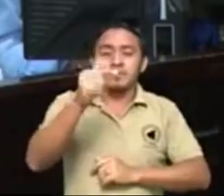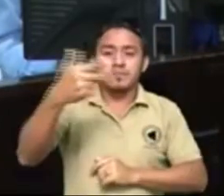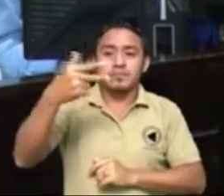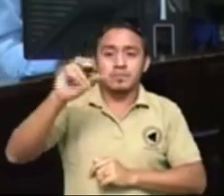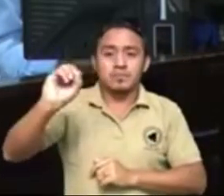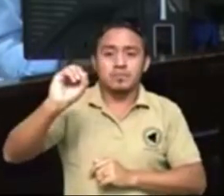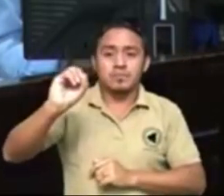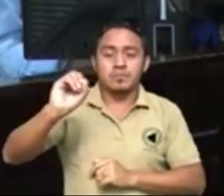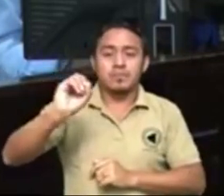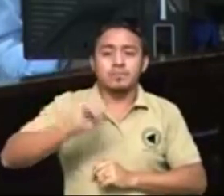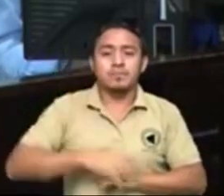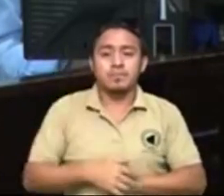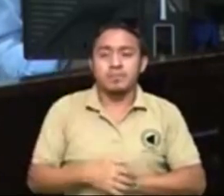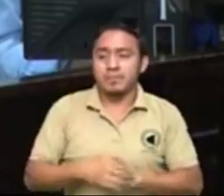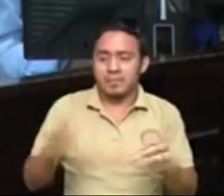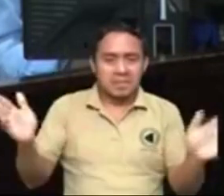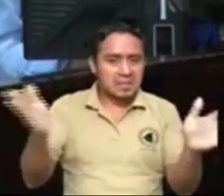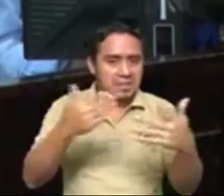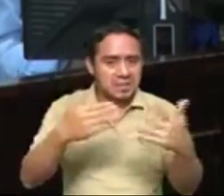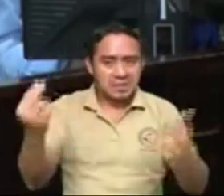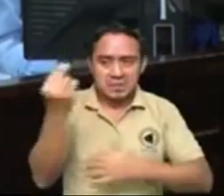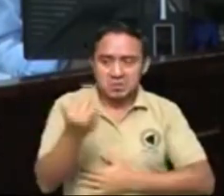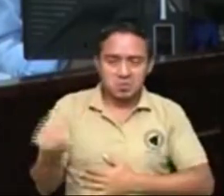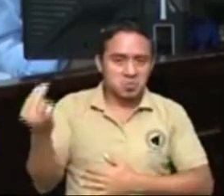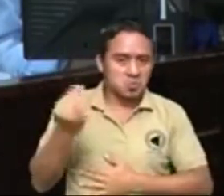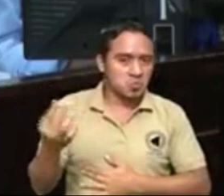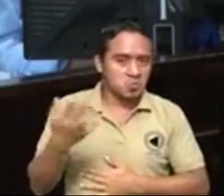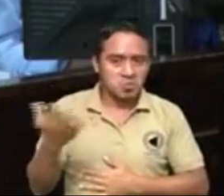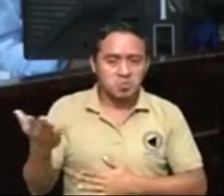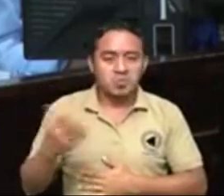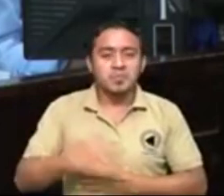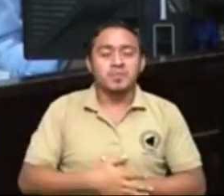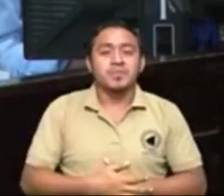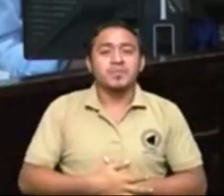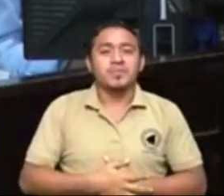780 normas legales sin vigencia,